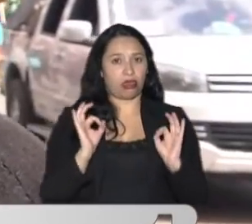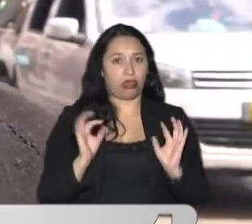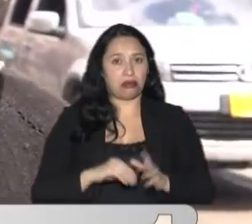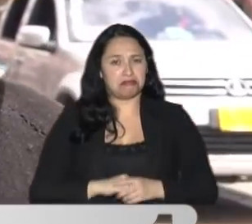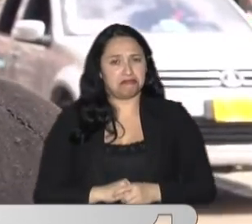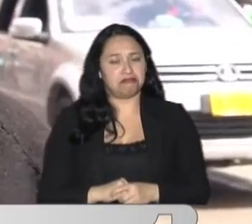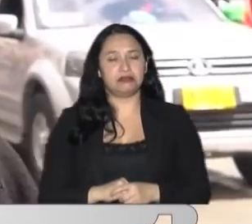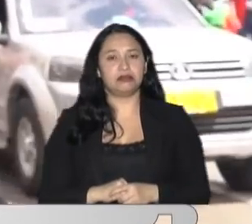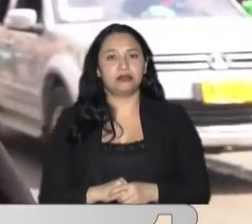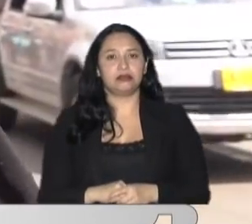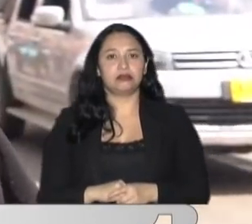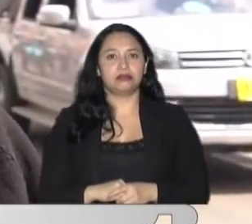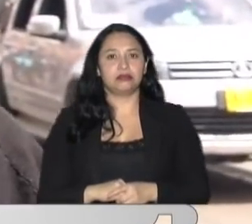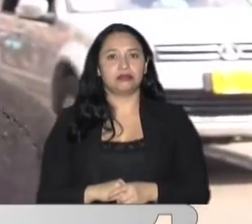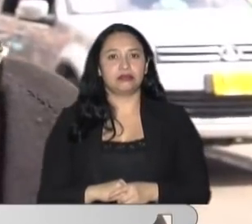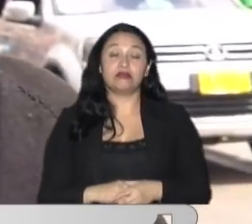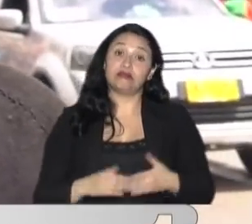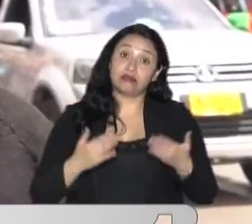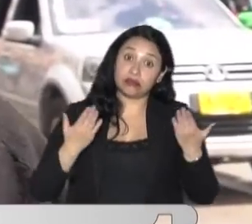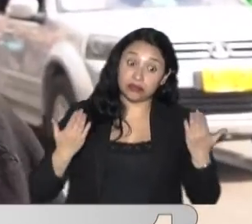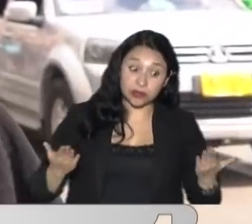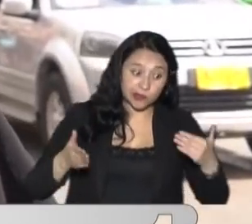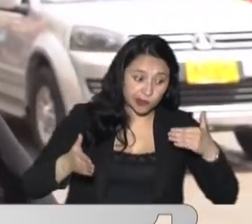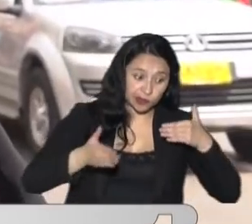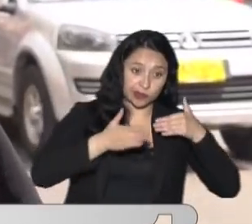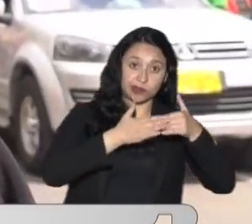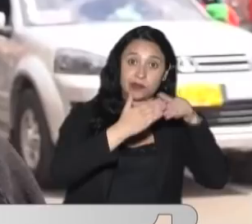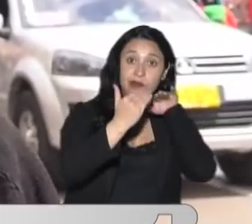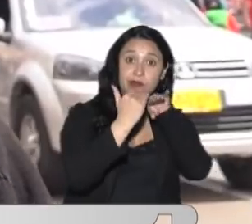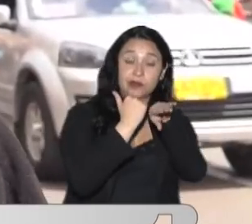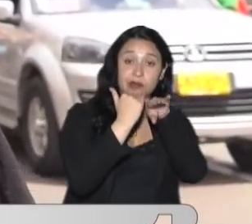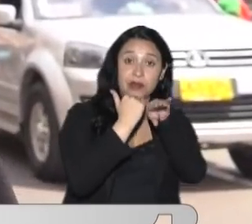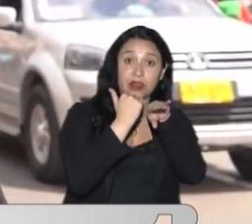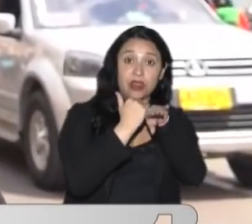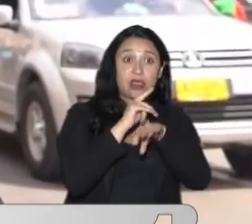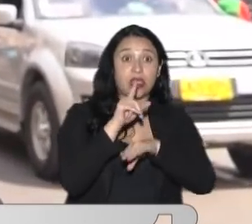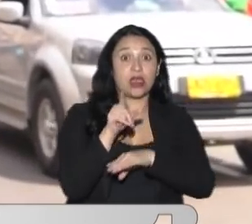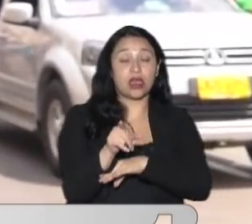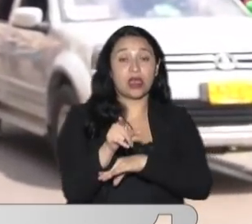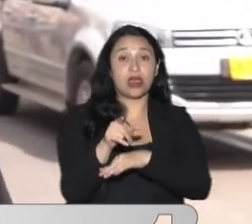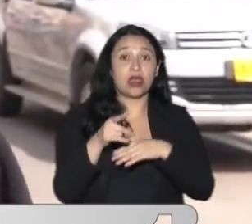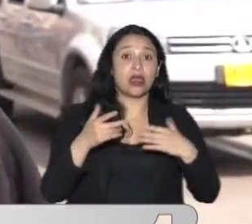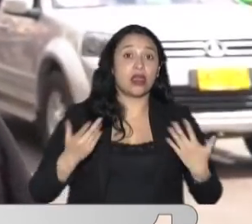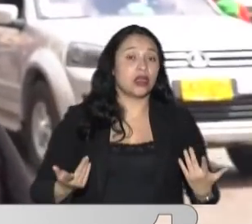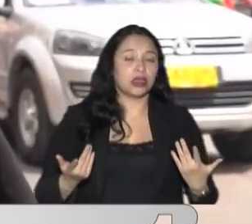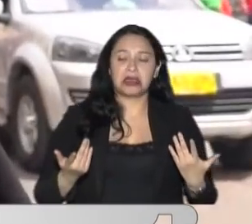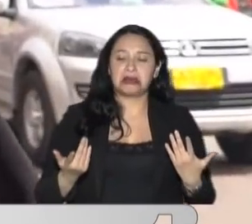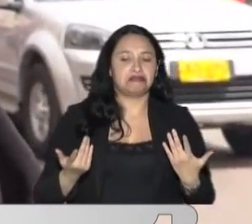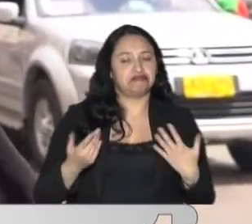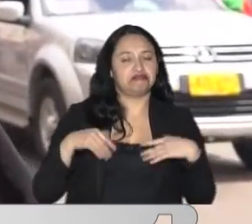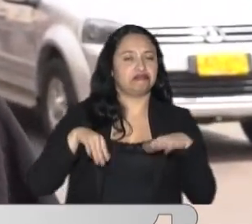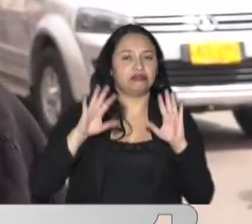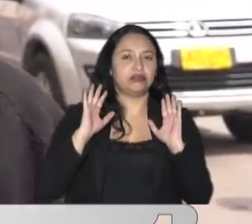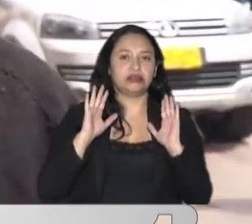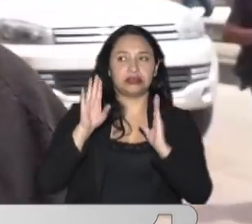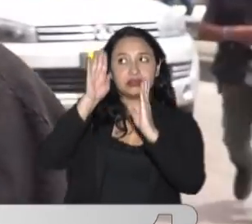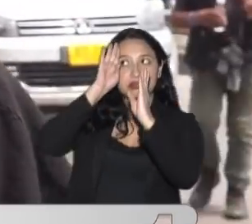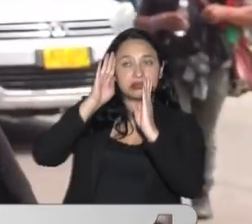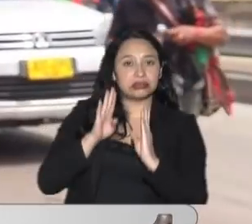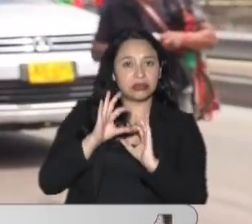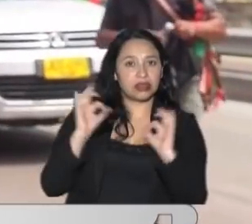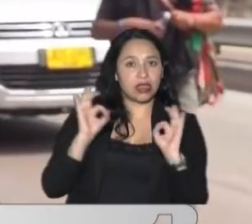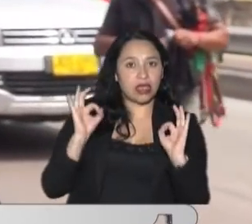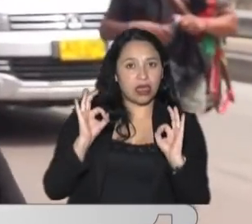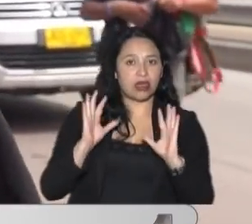Si hacemos vías, si cerramos las vías, dice que con vías de hecho no habla. Pero hoy que hemos